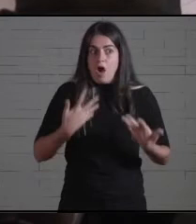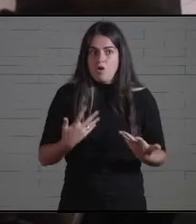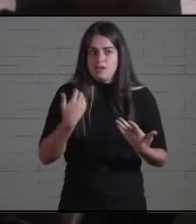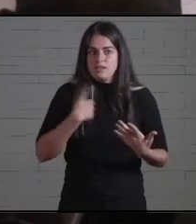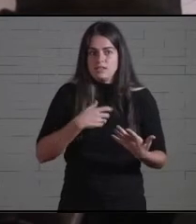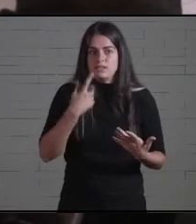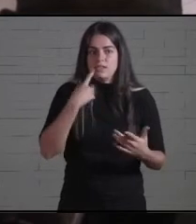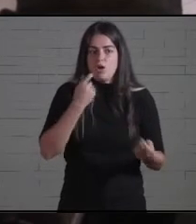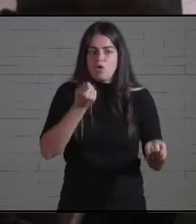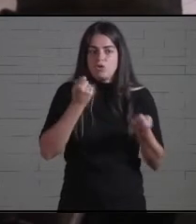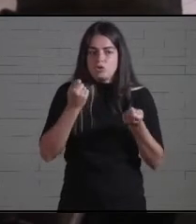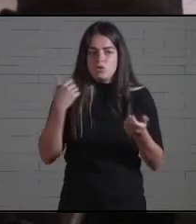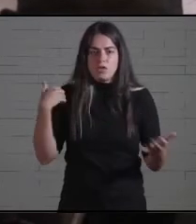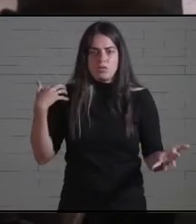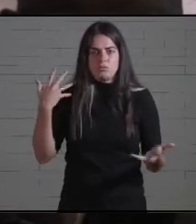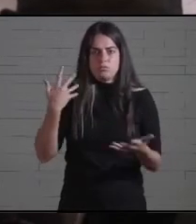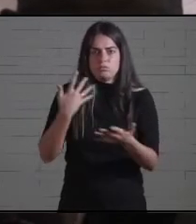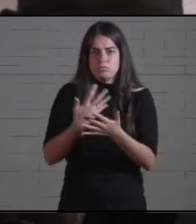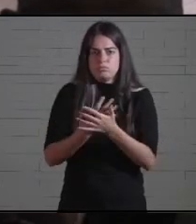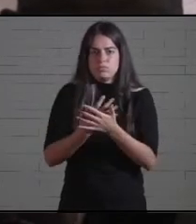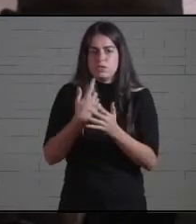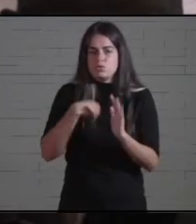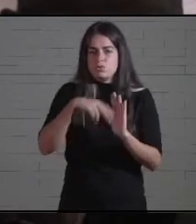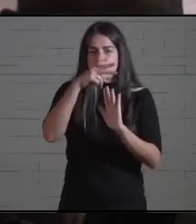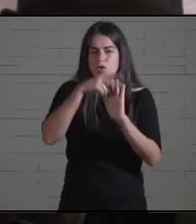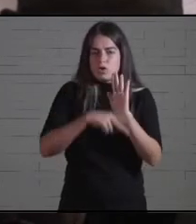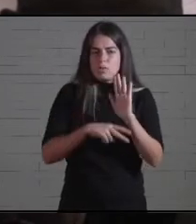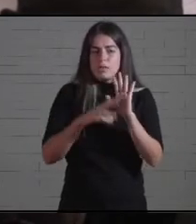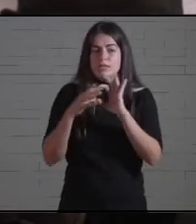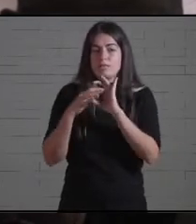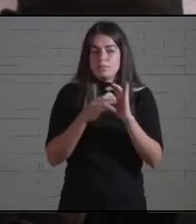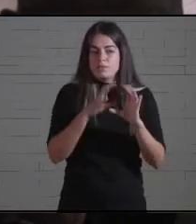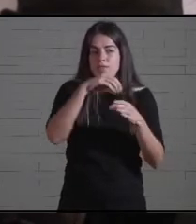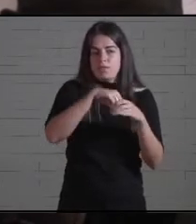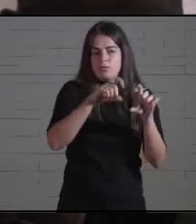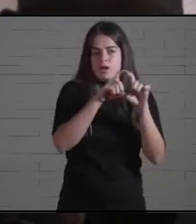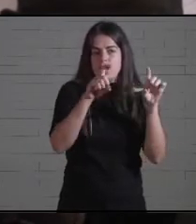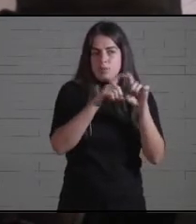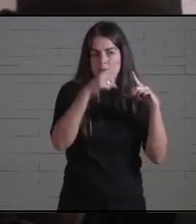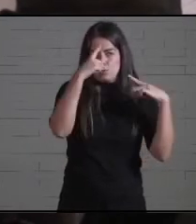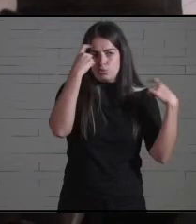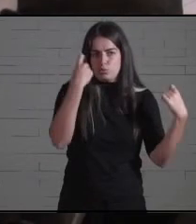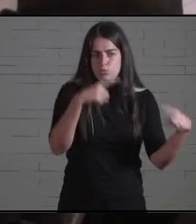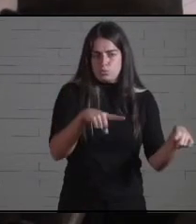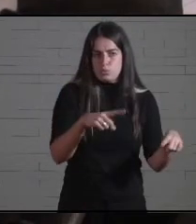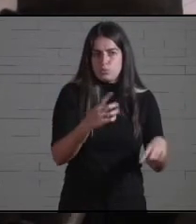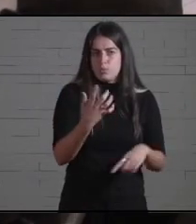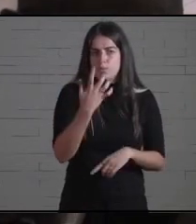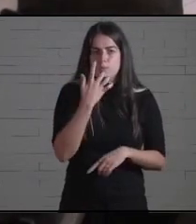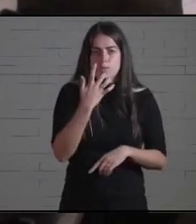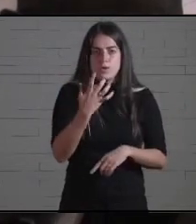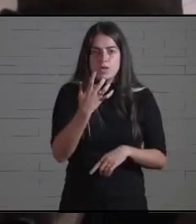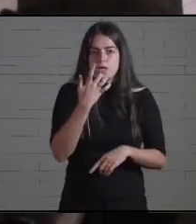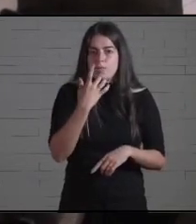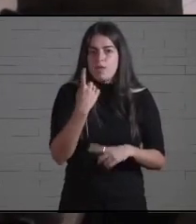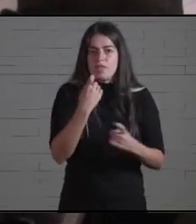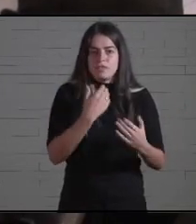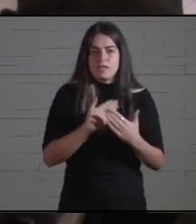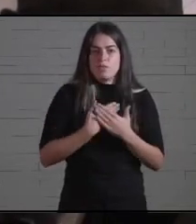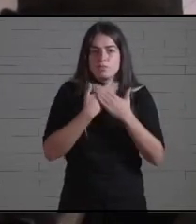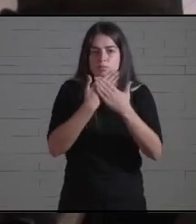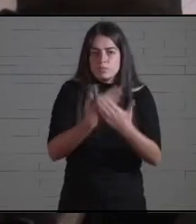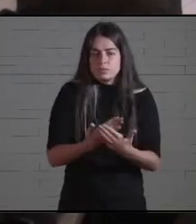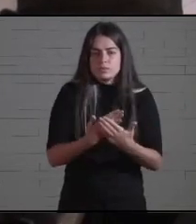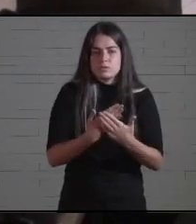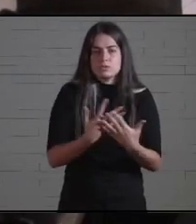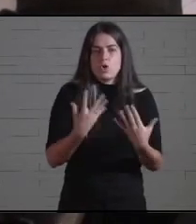que siempre ha sido una prerrogativa de las empresas, pues que sea voluntario, reversible y